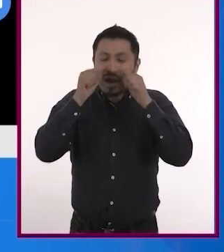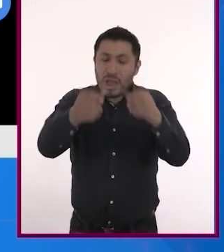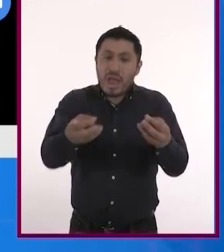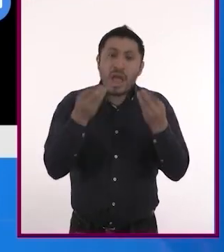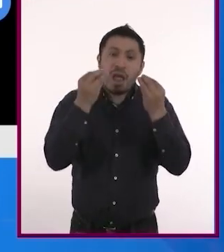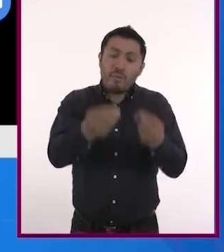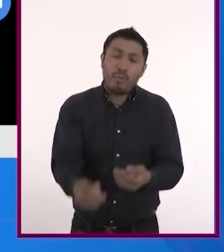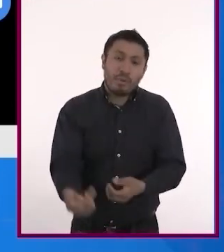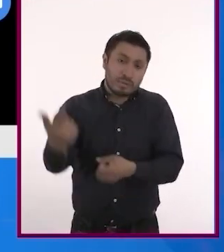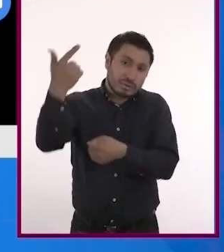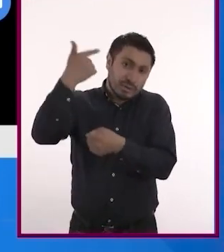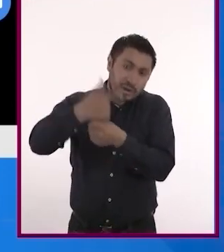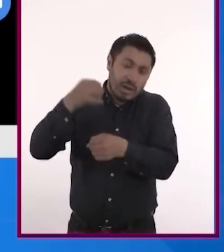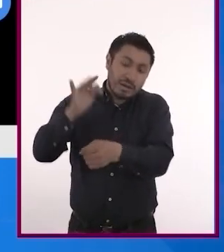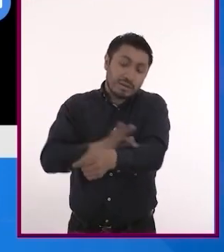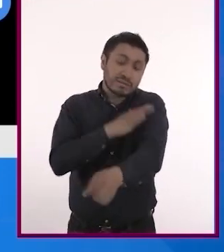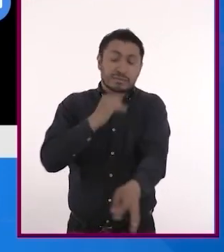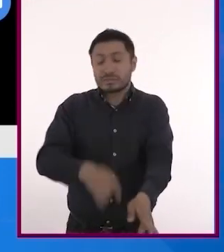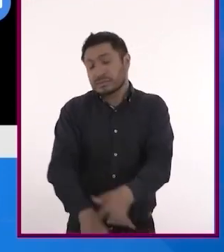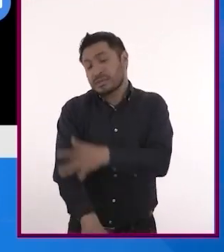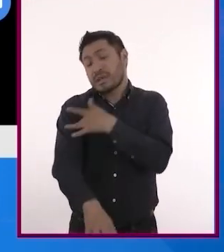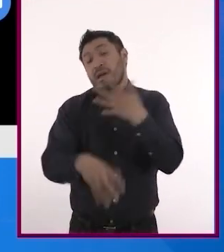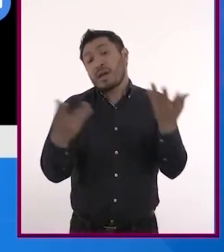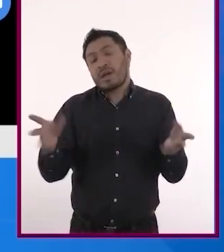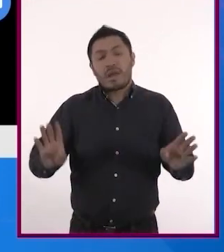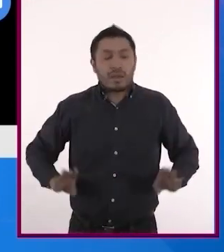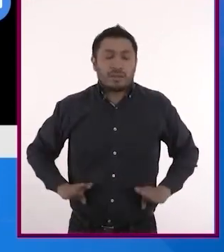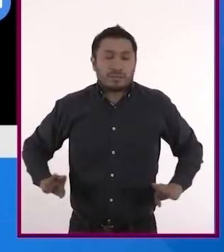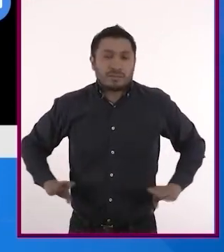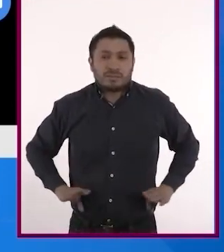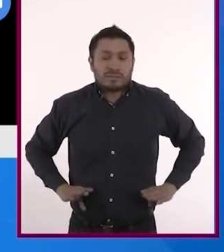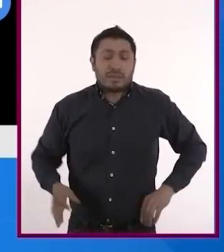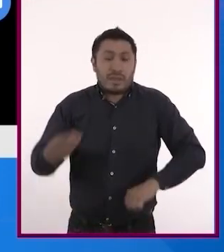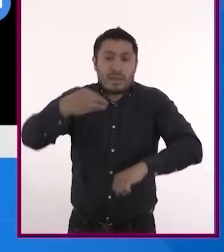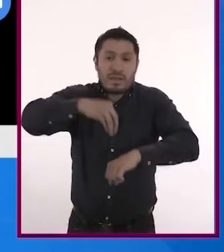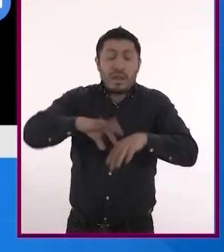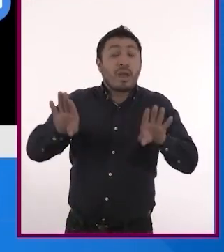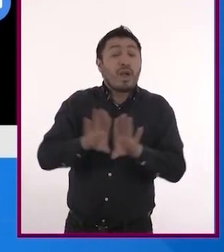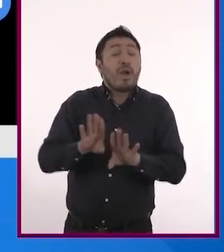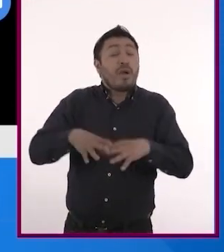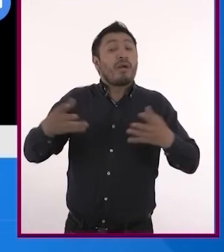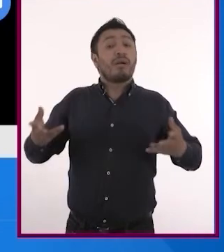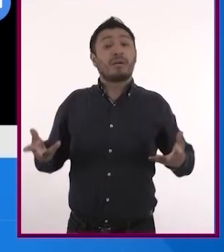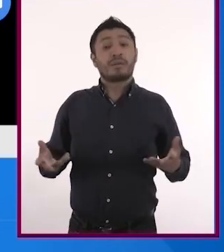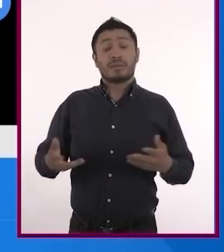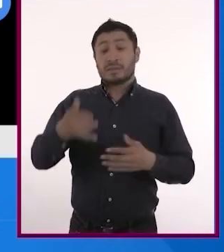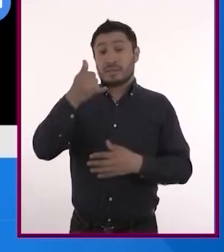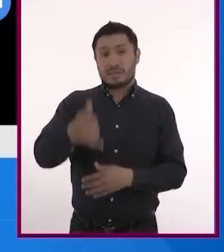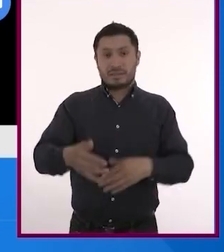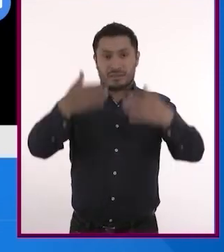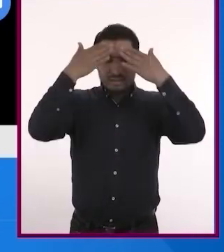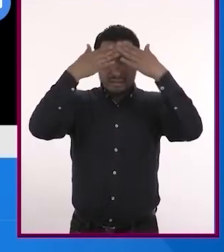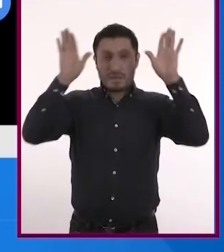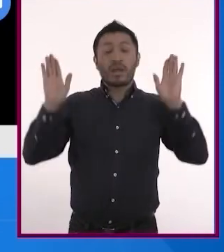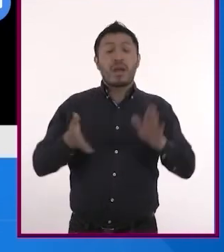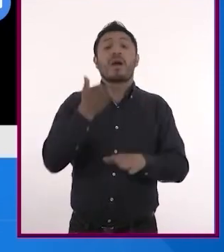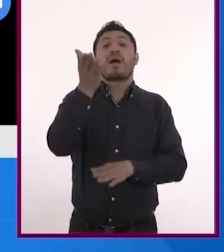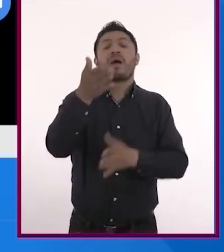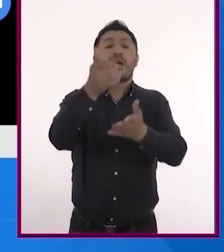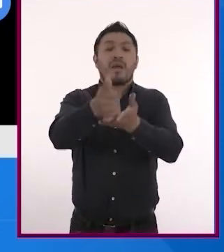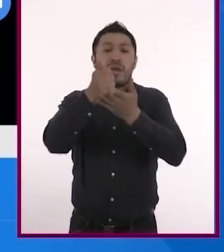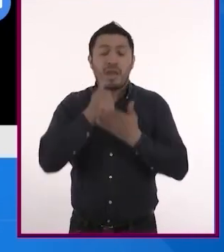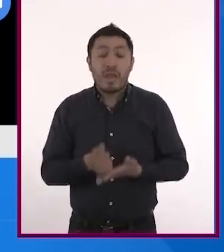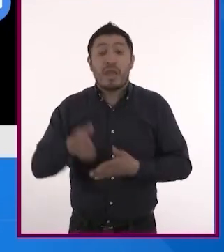nuestras emociones, a observar nuestras conductas y estar también abiertos a solicitar